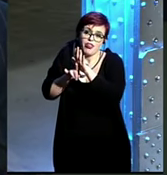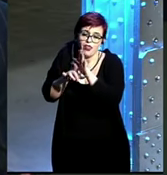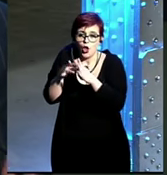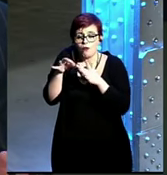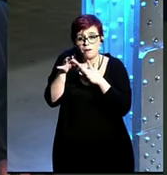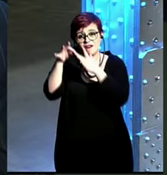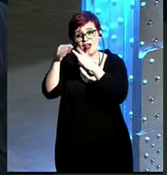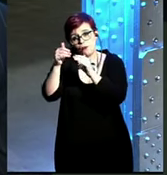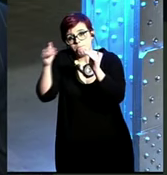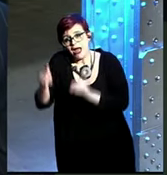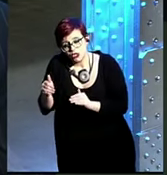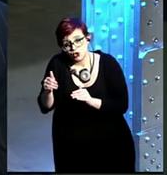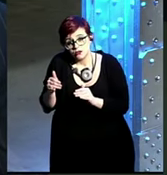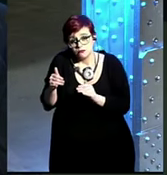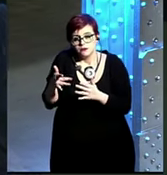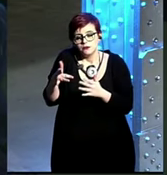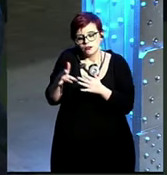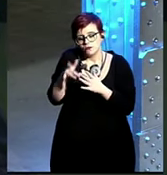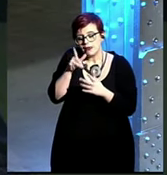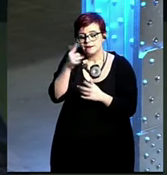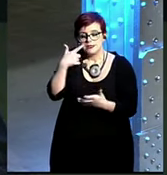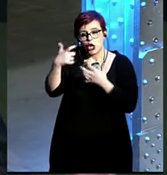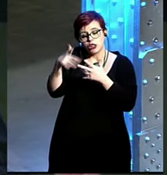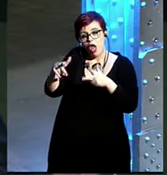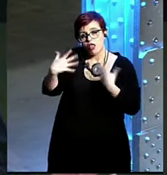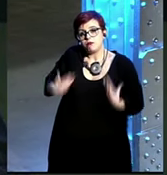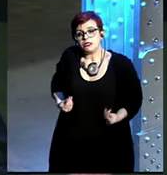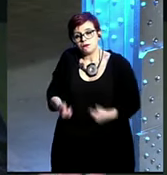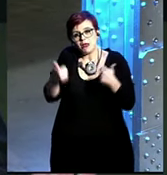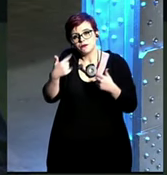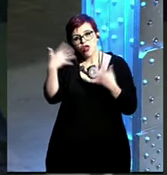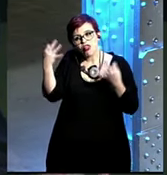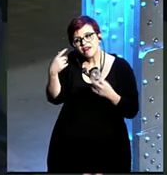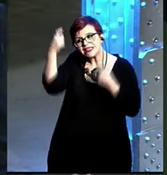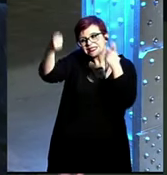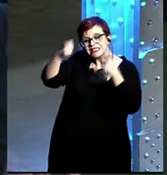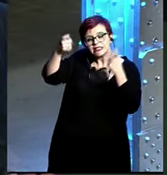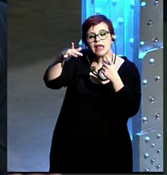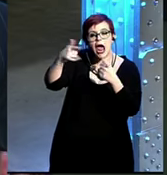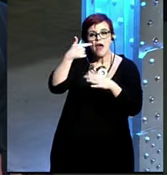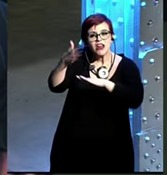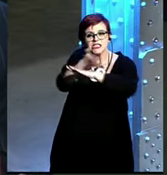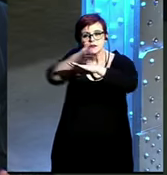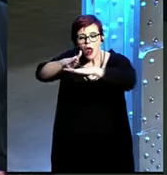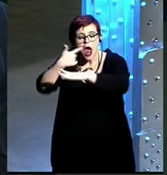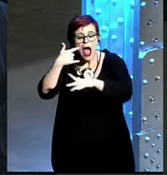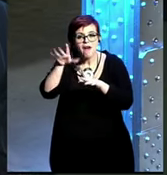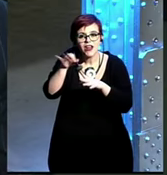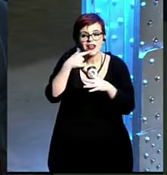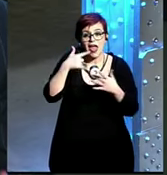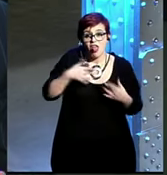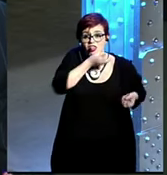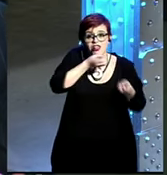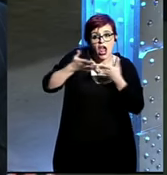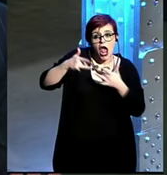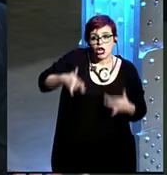privilegiadas, y no tienen tratamiento. Así que lo que hay que hacer es crear programas en los cuales se haga un cribado y se pueda diagnosticar a la gente. Porque cuando valoré